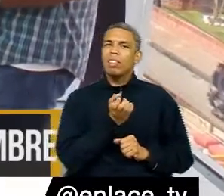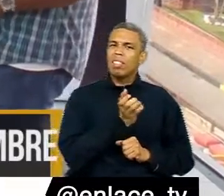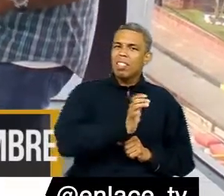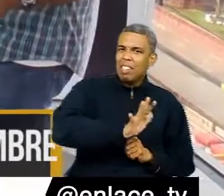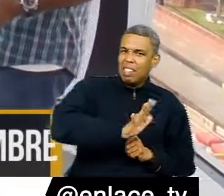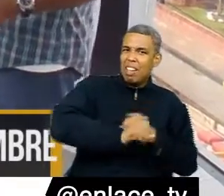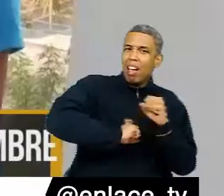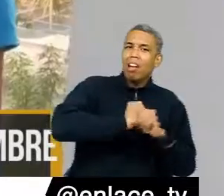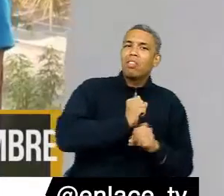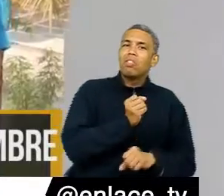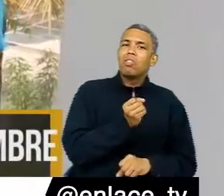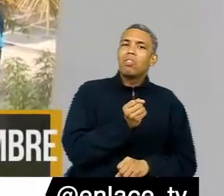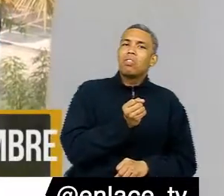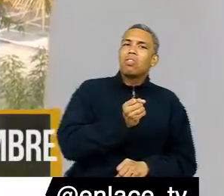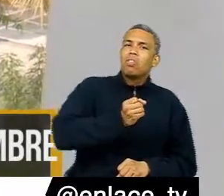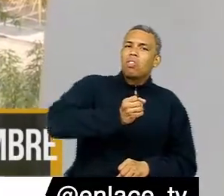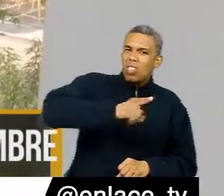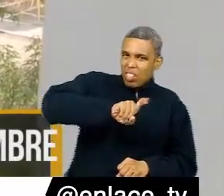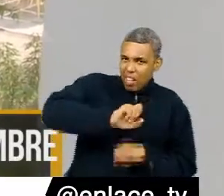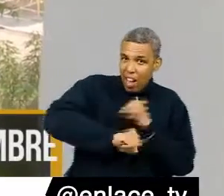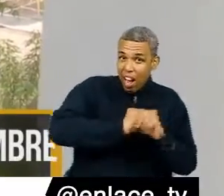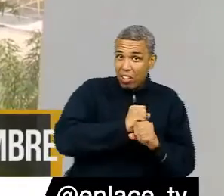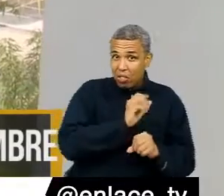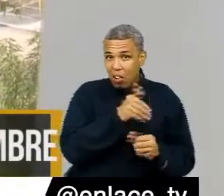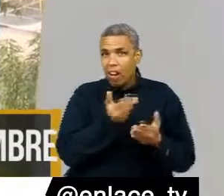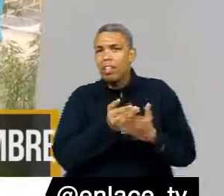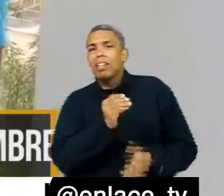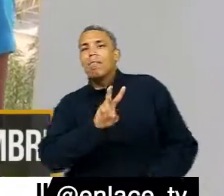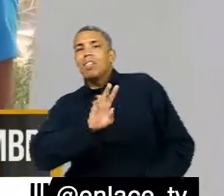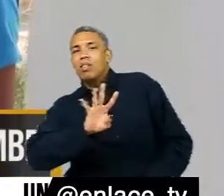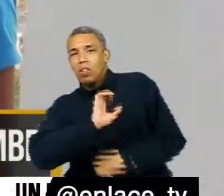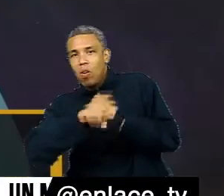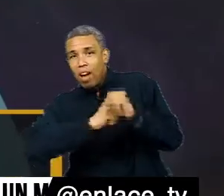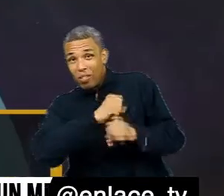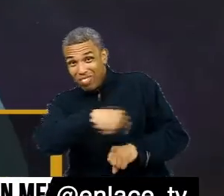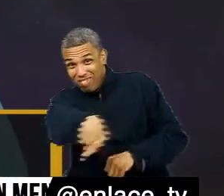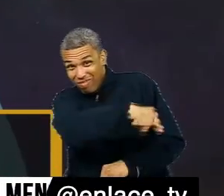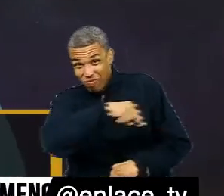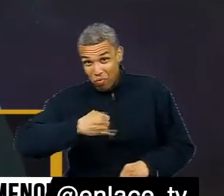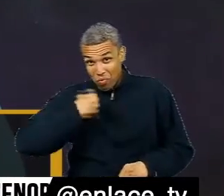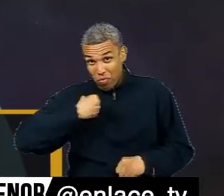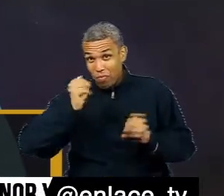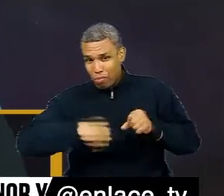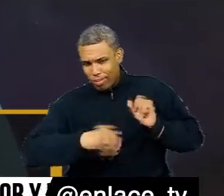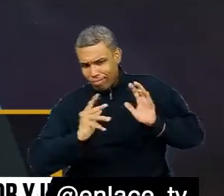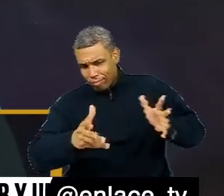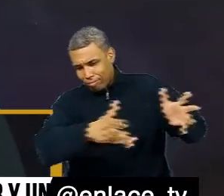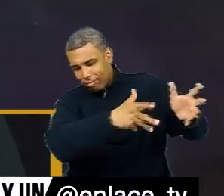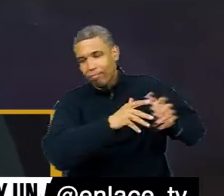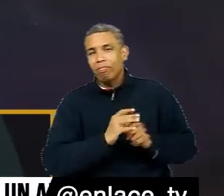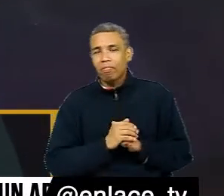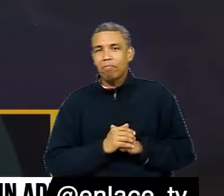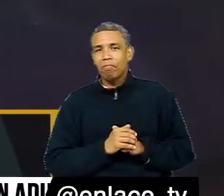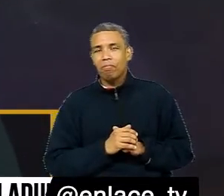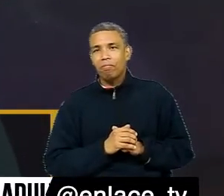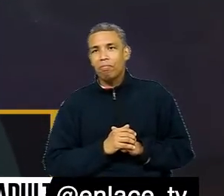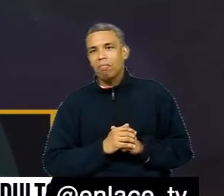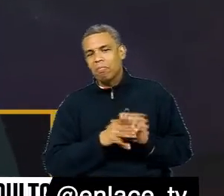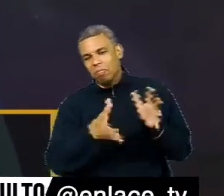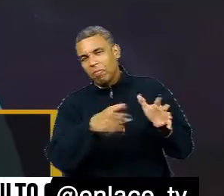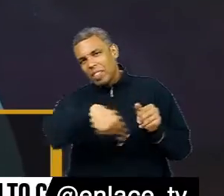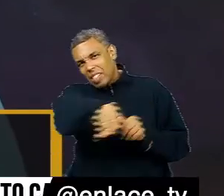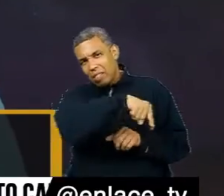edad, quienes serán los futuros artistas protagonistas de esta agrupación. La gran mayoría son estudiantes de